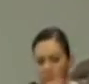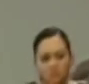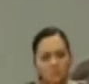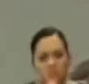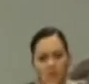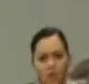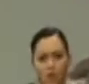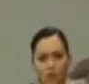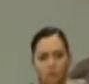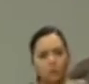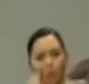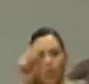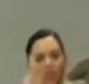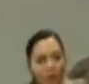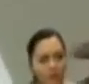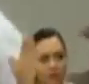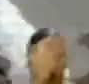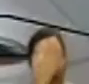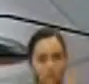transmitir la realidad.